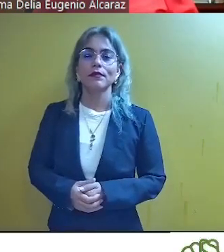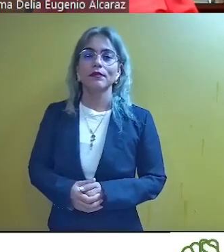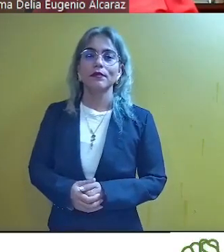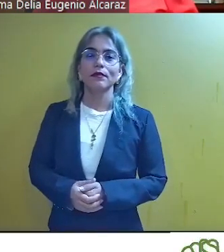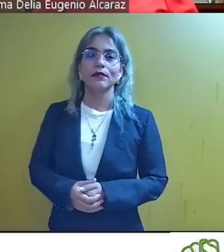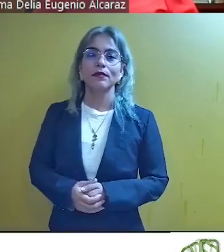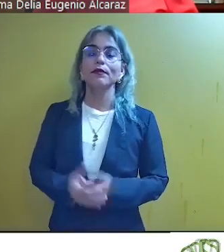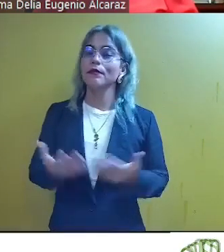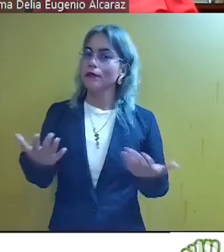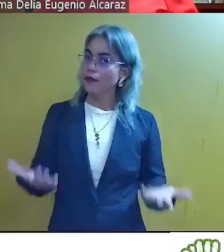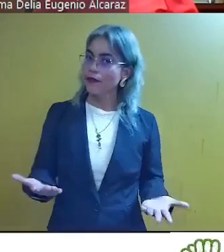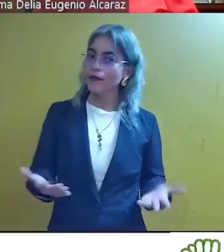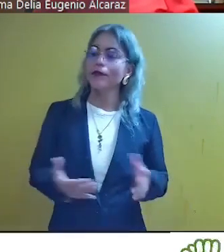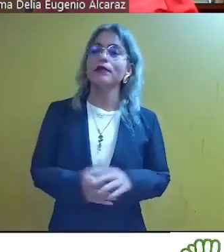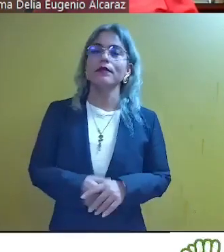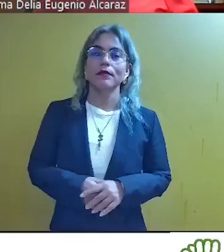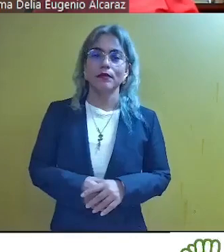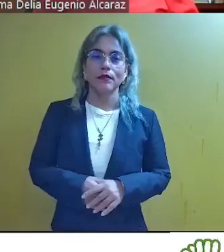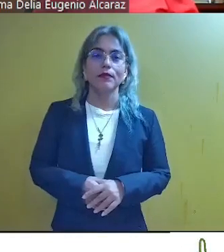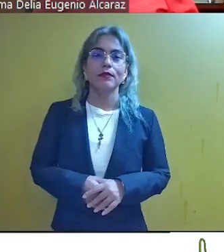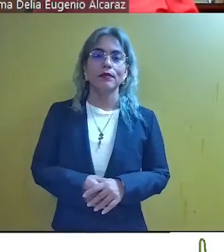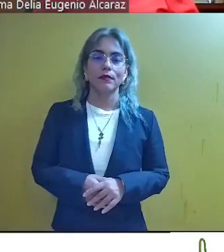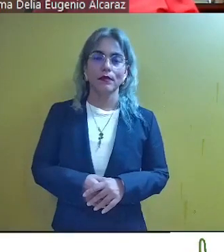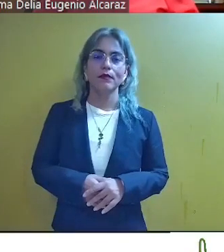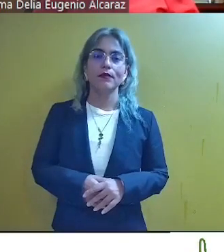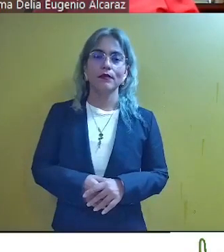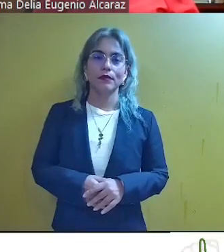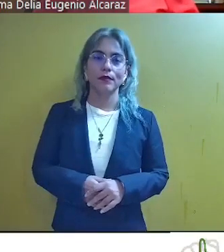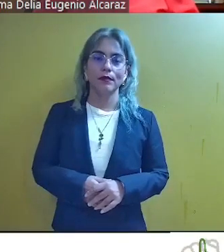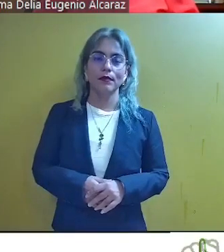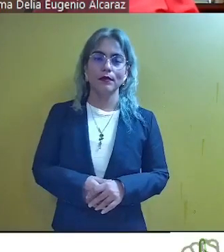impugnado satisface el principio de fundamentación y motivación.